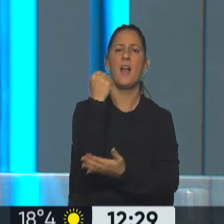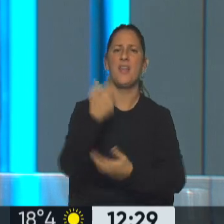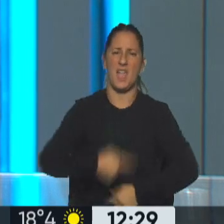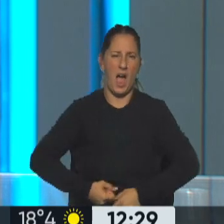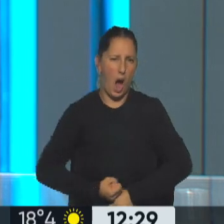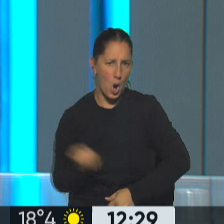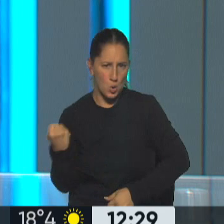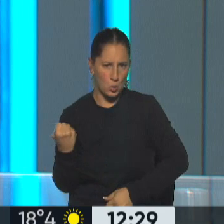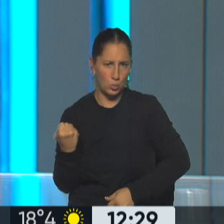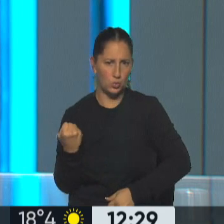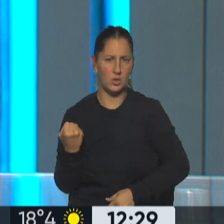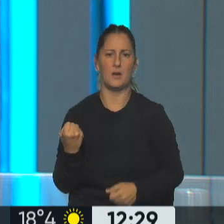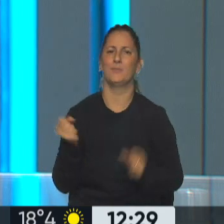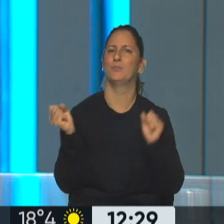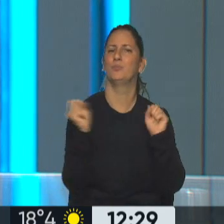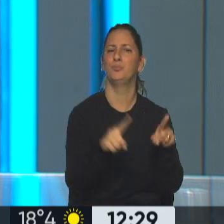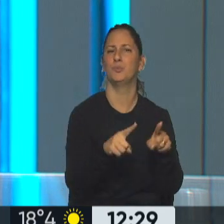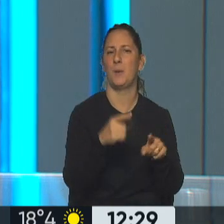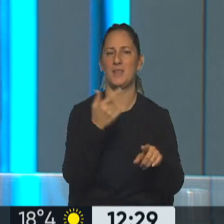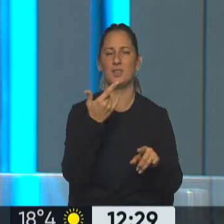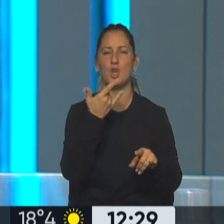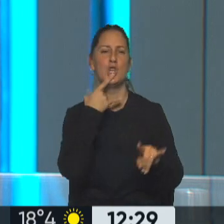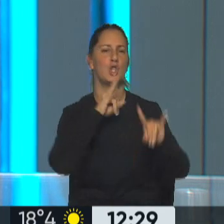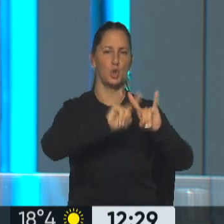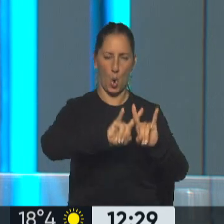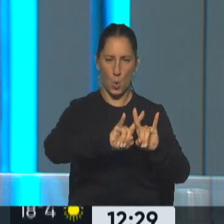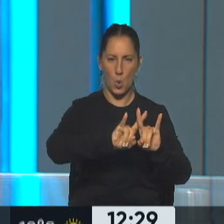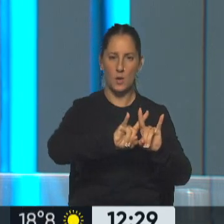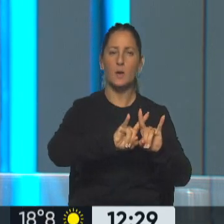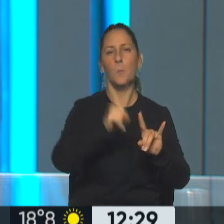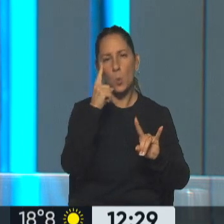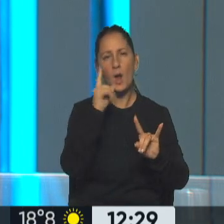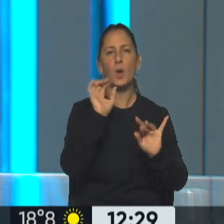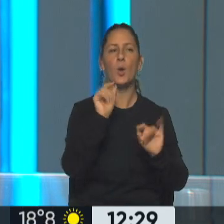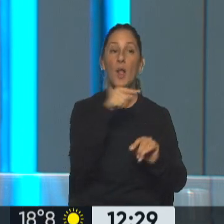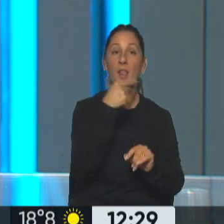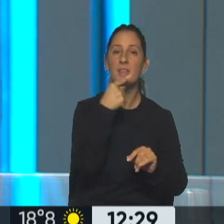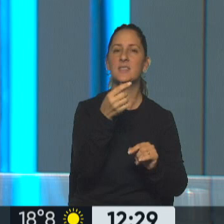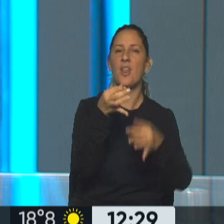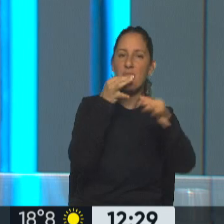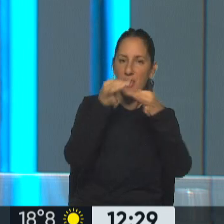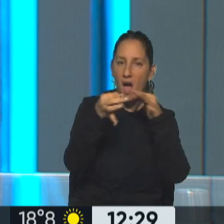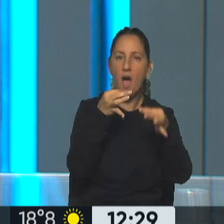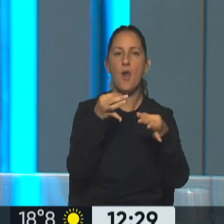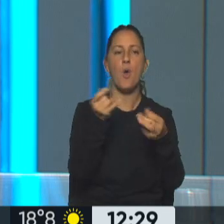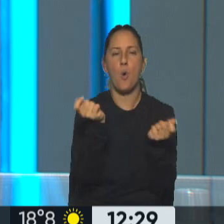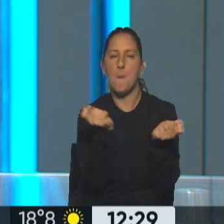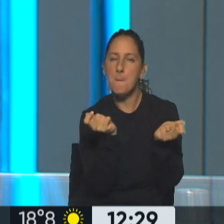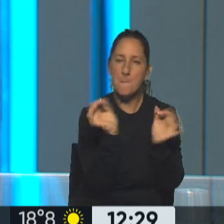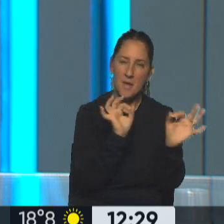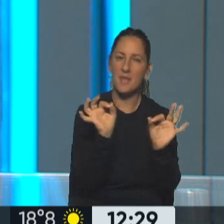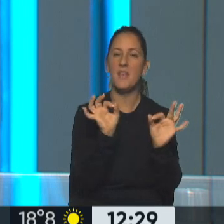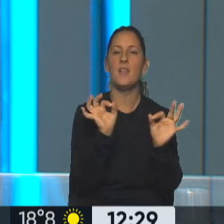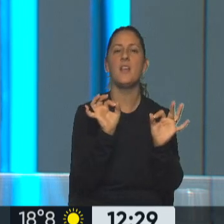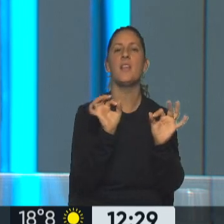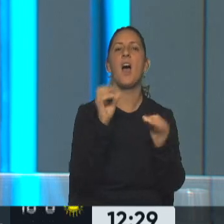ajuste brutal como bravuconadas propias de un reality show y dice que en realidad Hay que ser moderado que hay que abrir el diálogo que en todo caso habrá que ir al